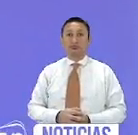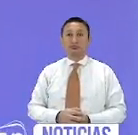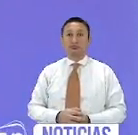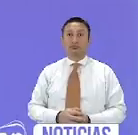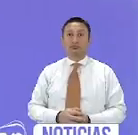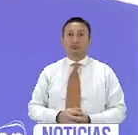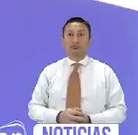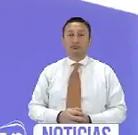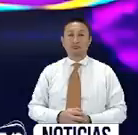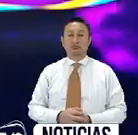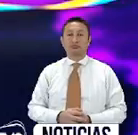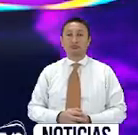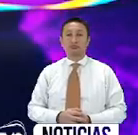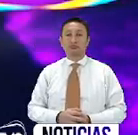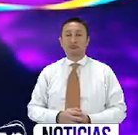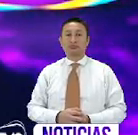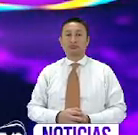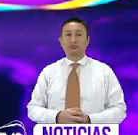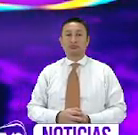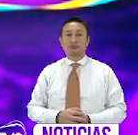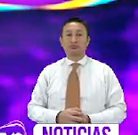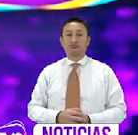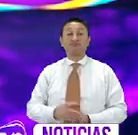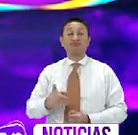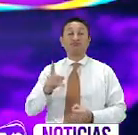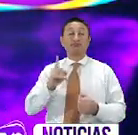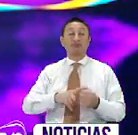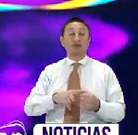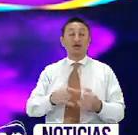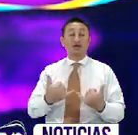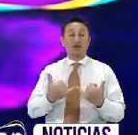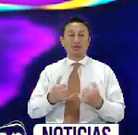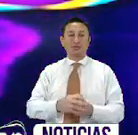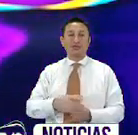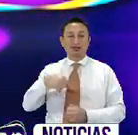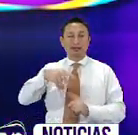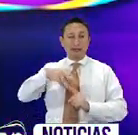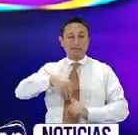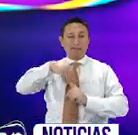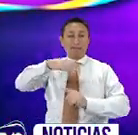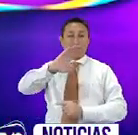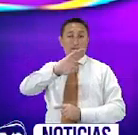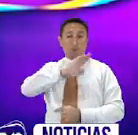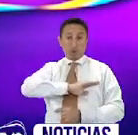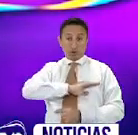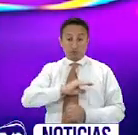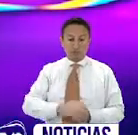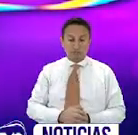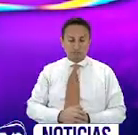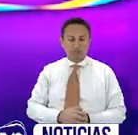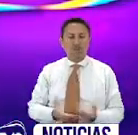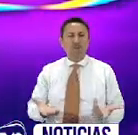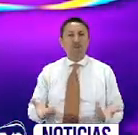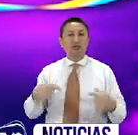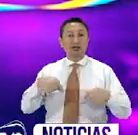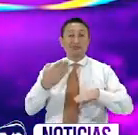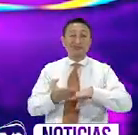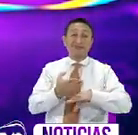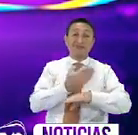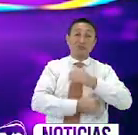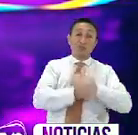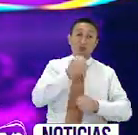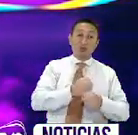Benalcázar. La movilidad en Quito es una de las prioridades del municipio. De hecho, hace algunos años